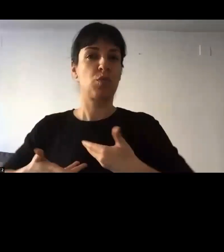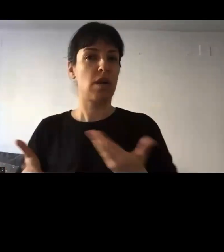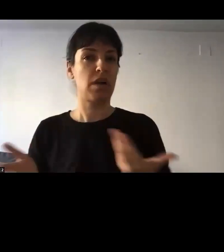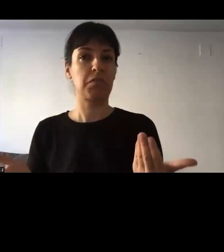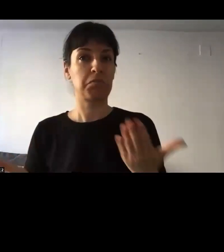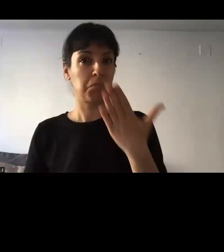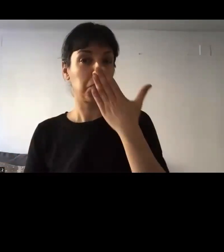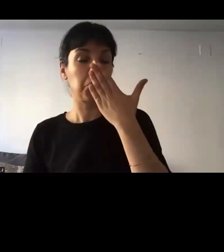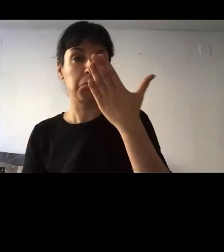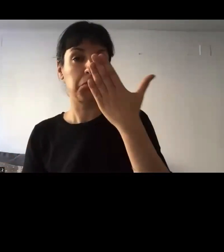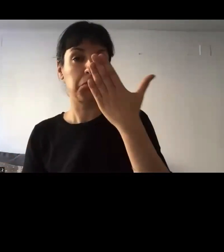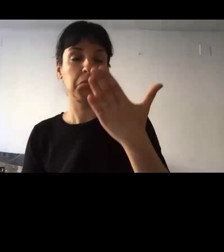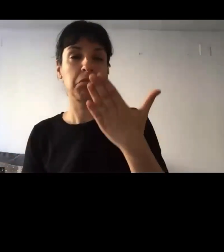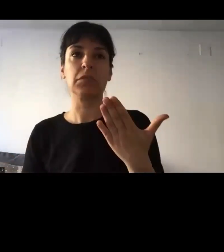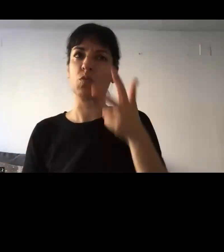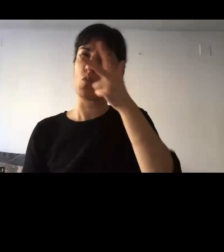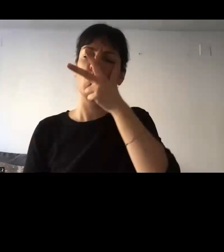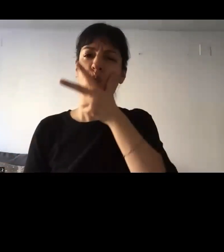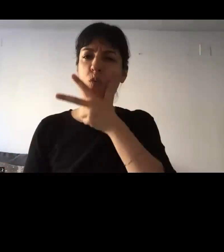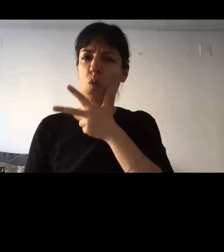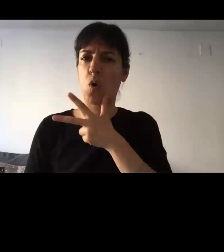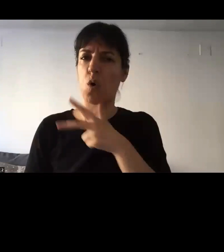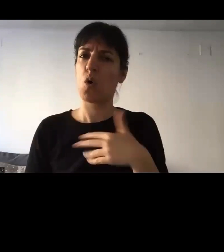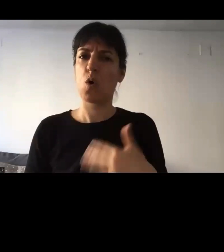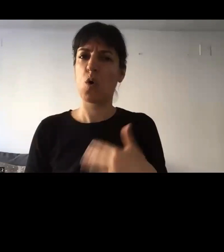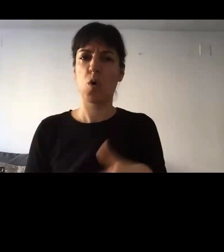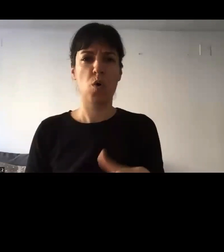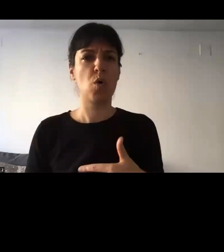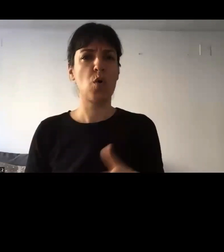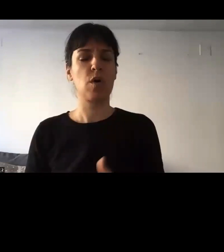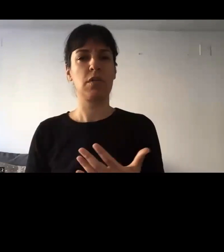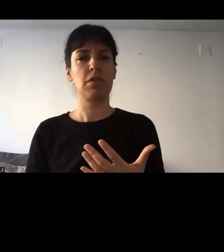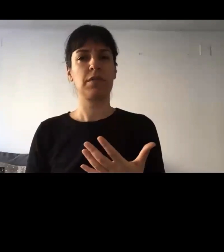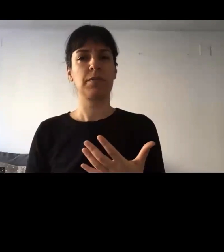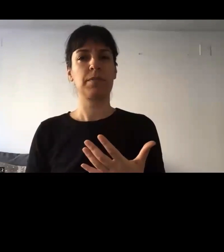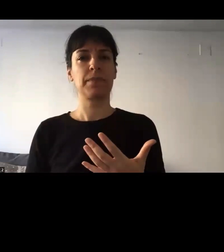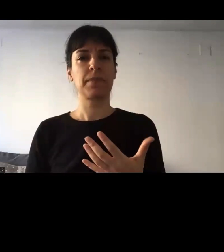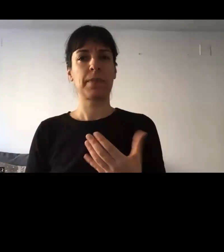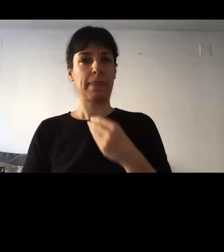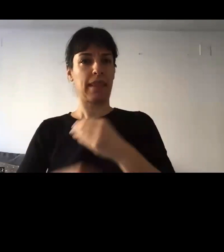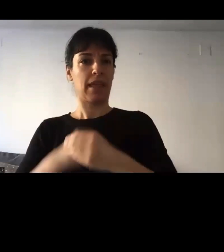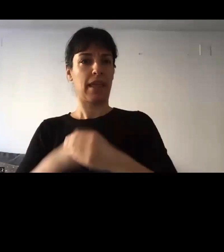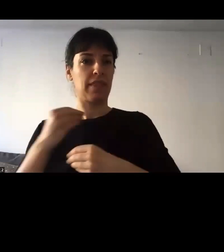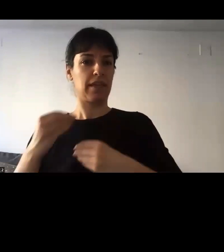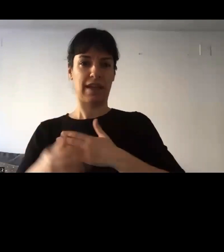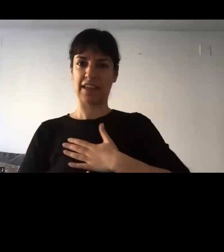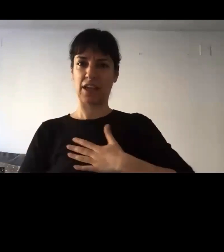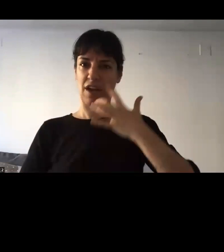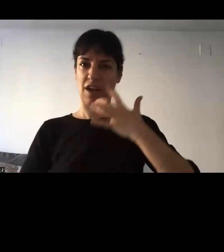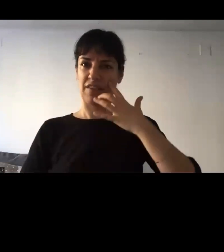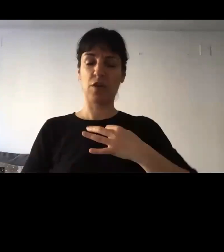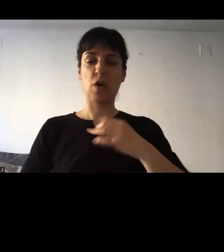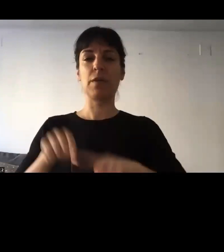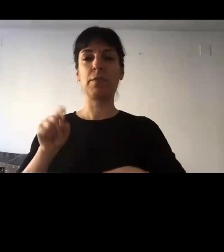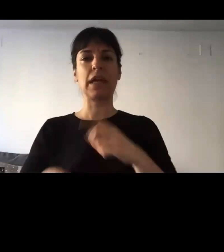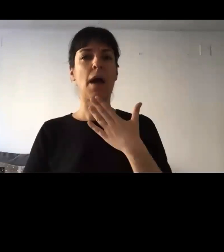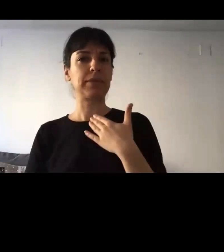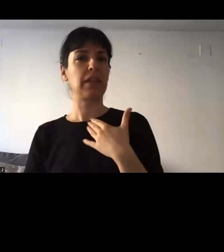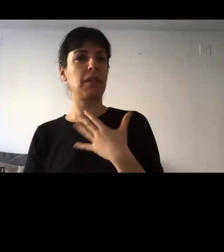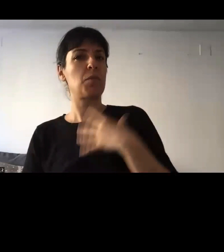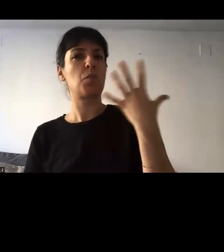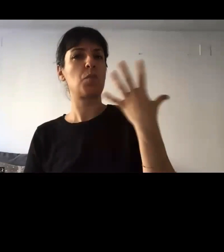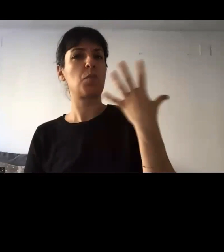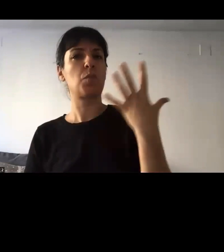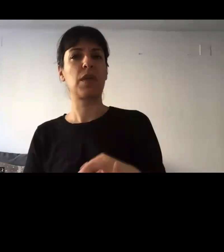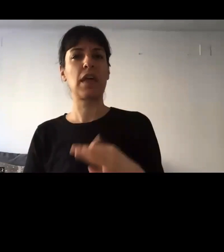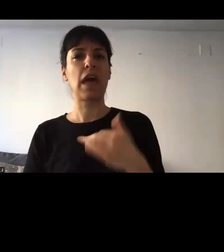eso es un lujo, de poder hacer lo que realmente quieres o lo que te apetece en cada momento y que no haya ninguna barrera